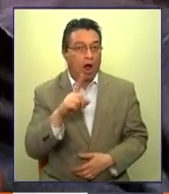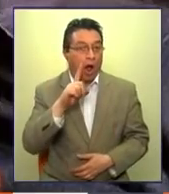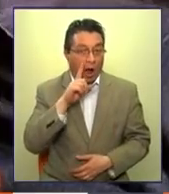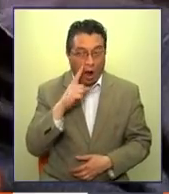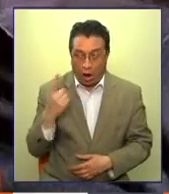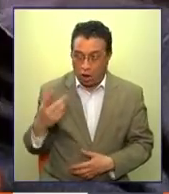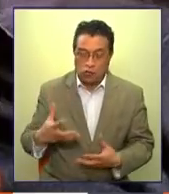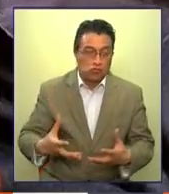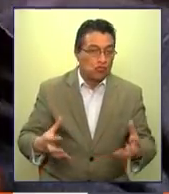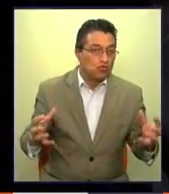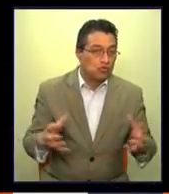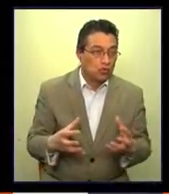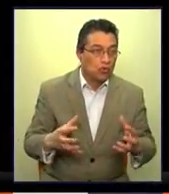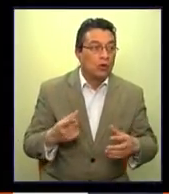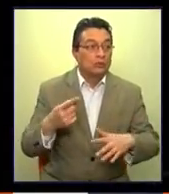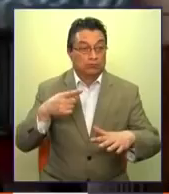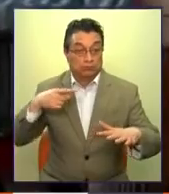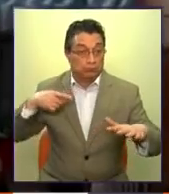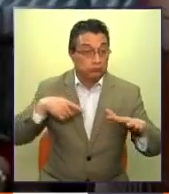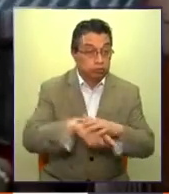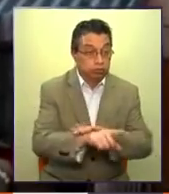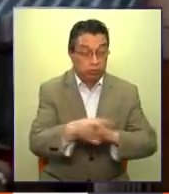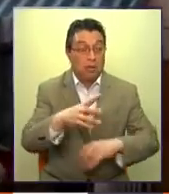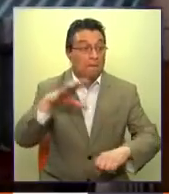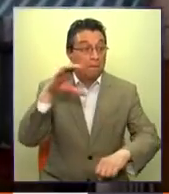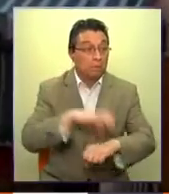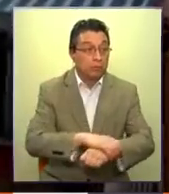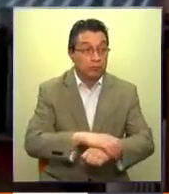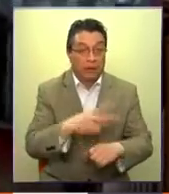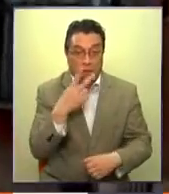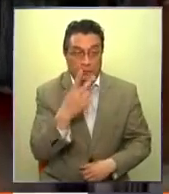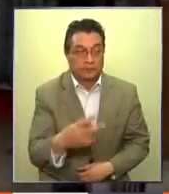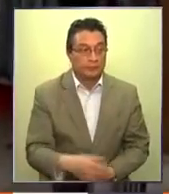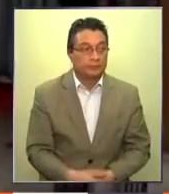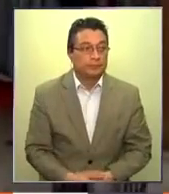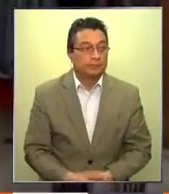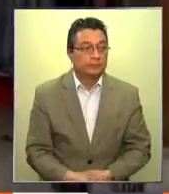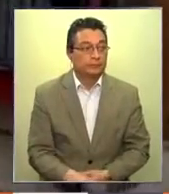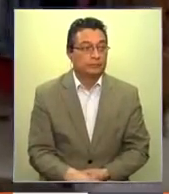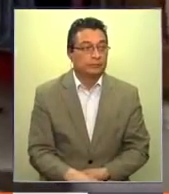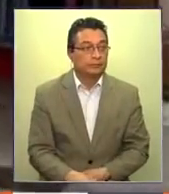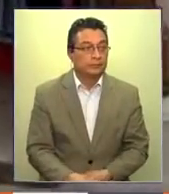mucho. Vendrán los allanamientos, las detenciones, su show.